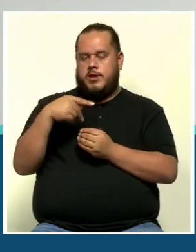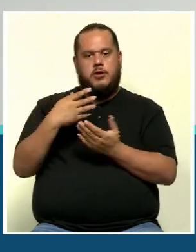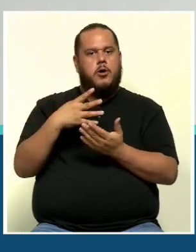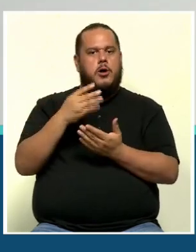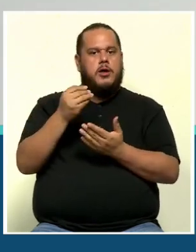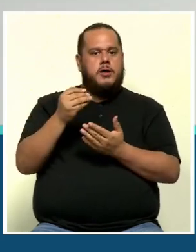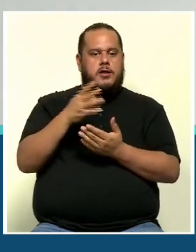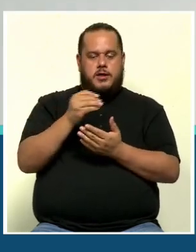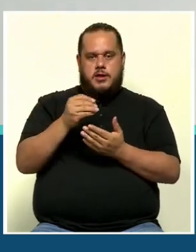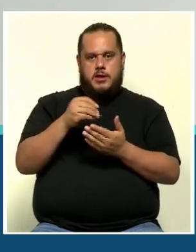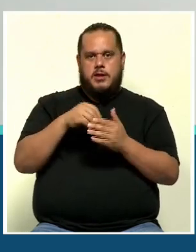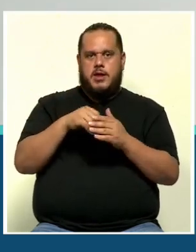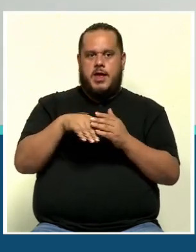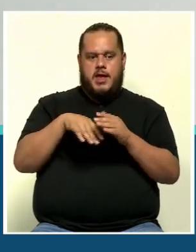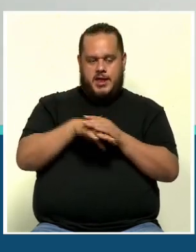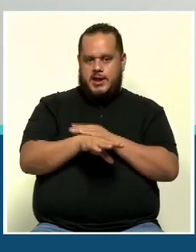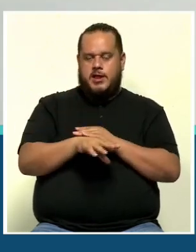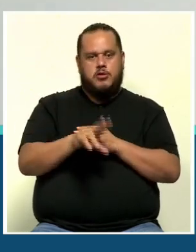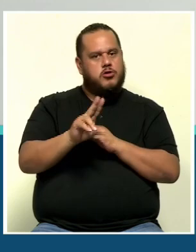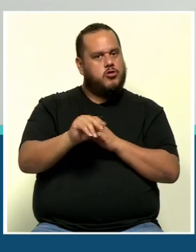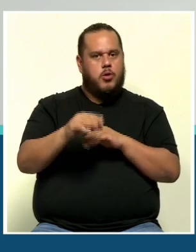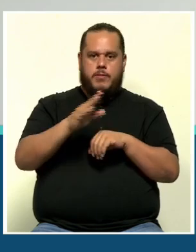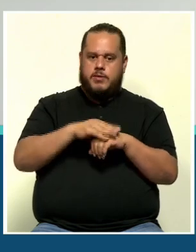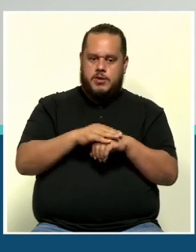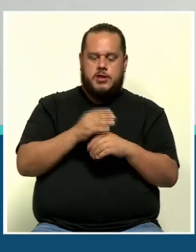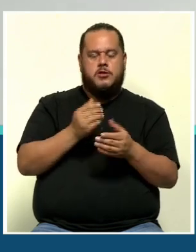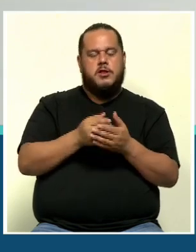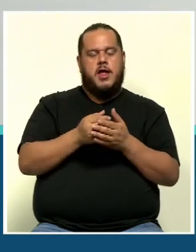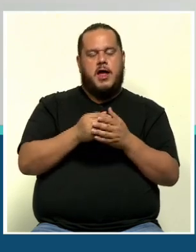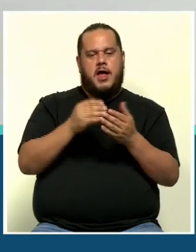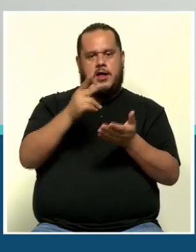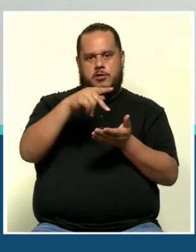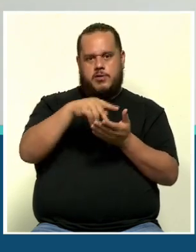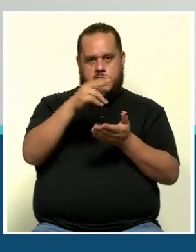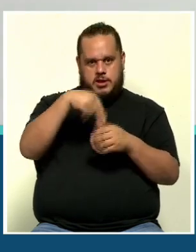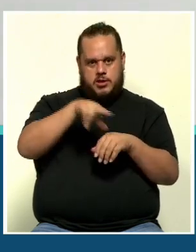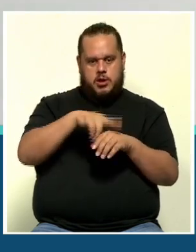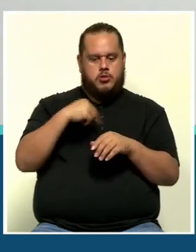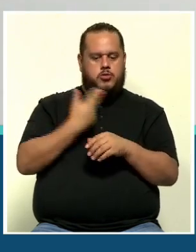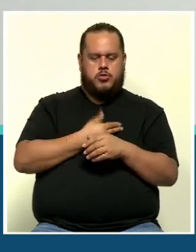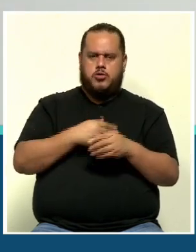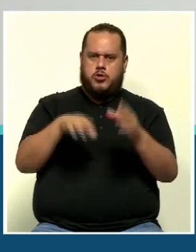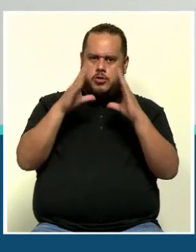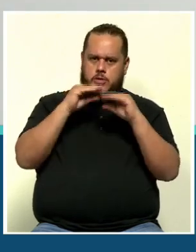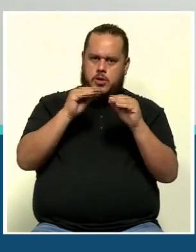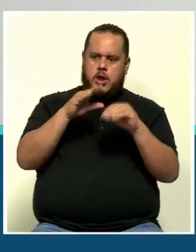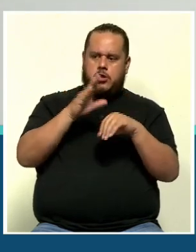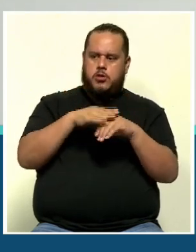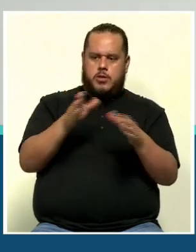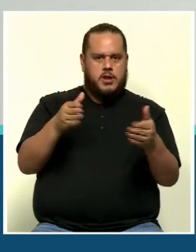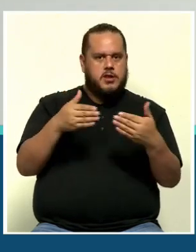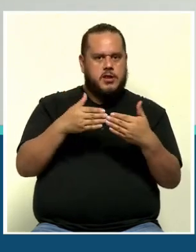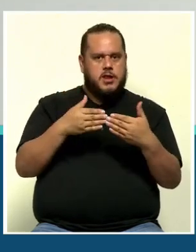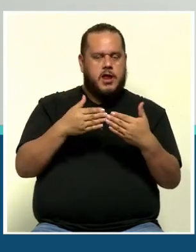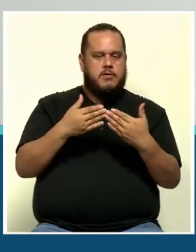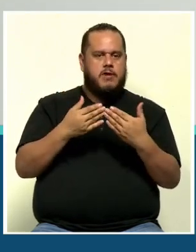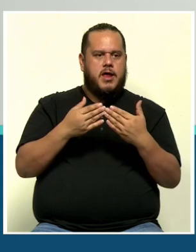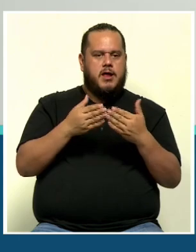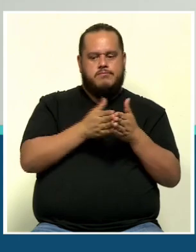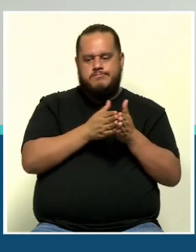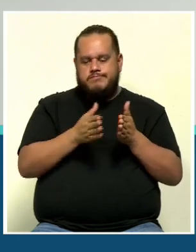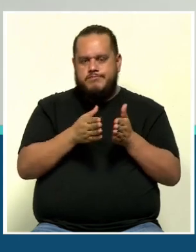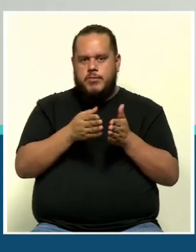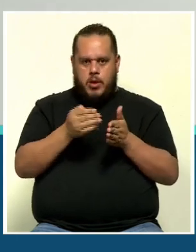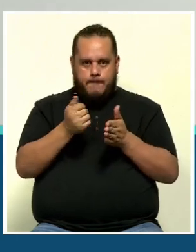no autorizados al Parque Nacional. Los mantendremos informados sobre este cierre temporal del Parque Nacional